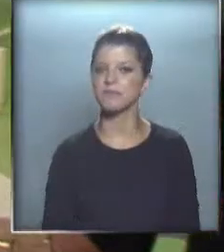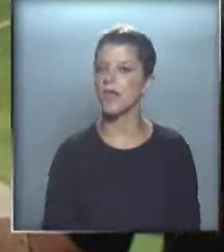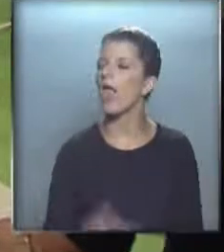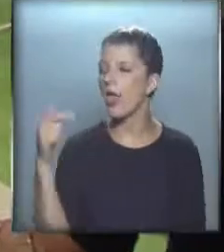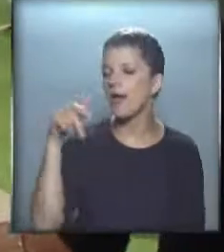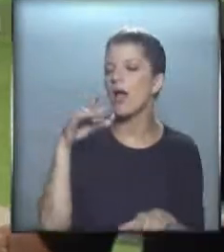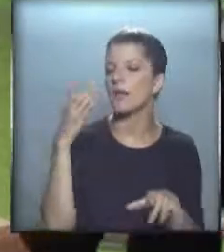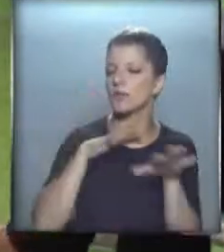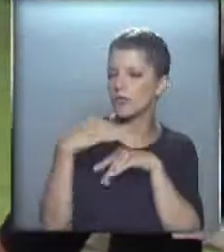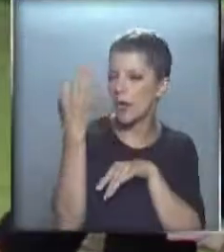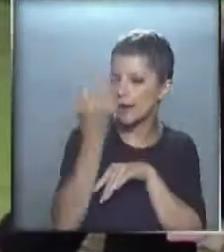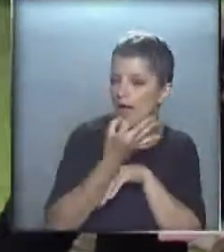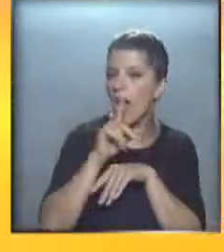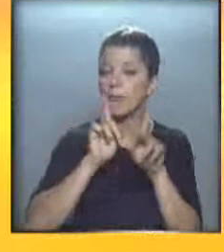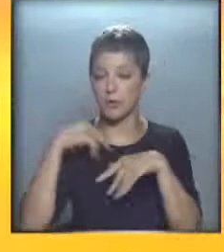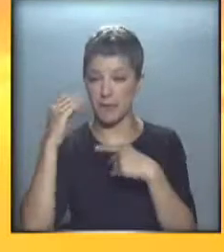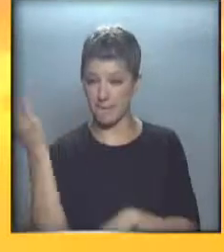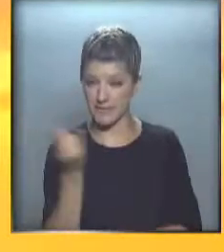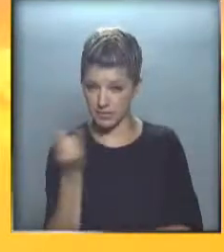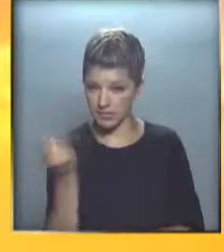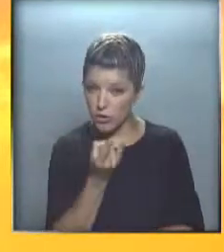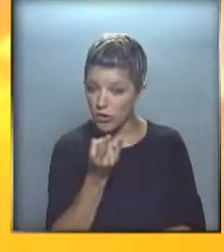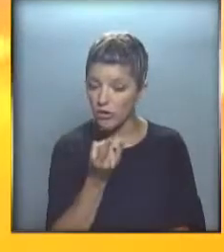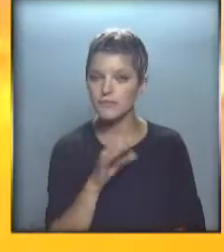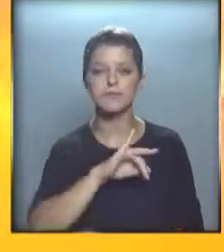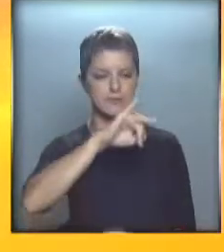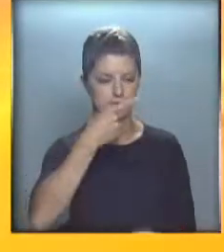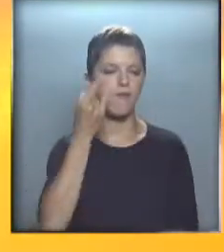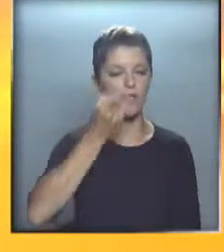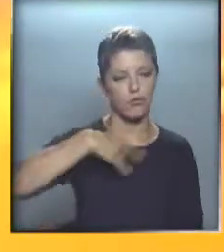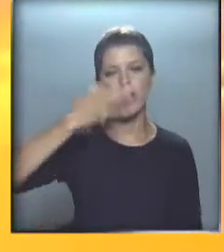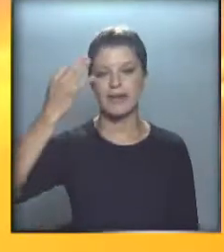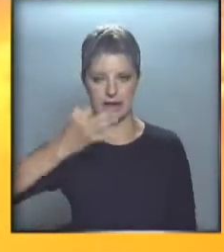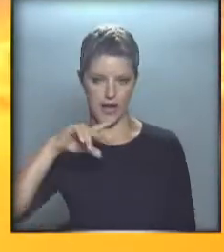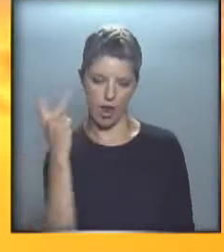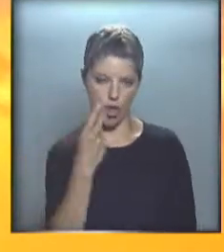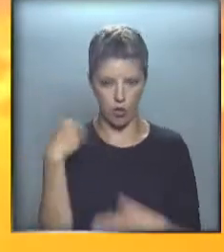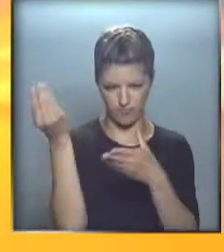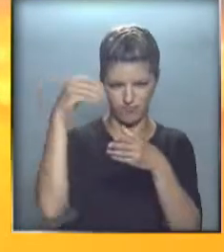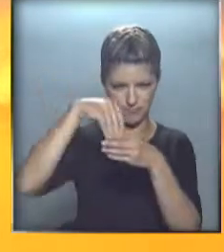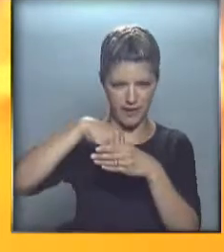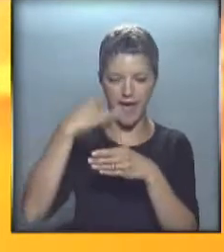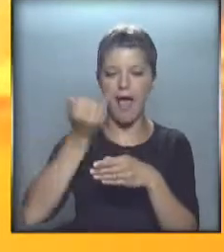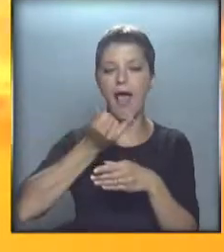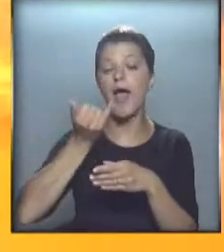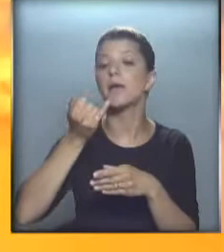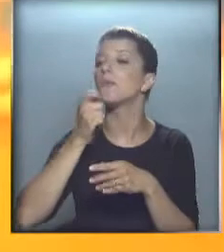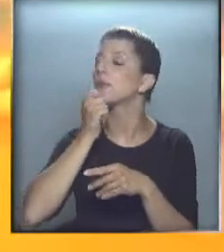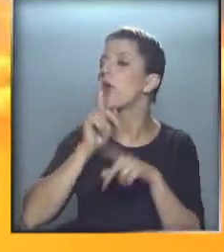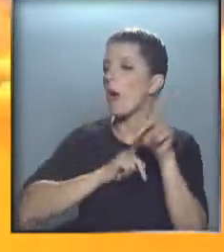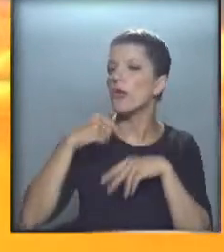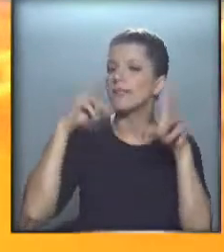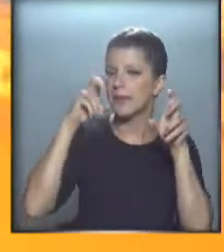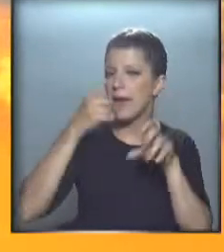hay realidad, ¿cómo, Micaela, cómo lo ves vos? Sí, hay ficción y hay realidad también, que está bueno, pero... ¿Se toman temas reales así de